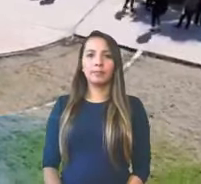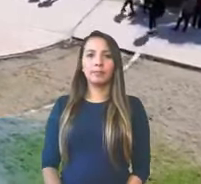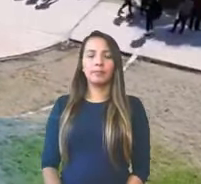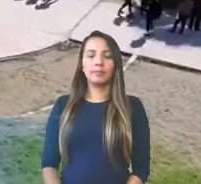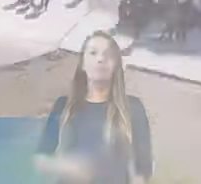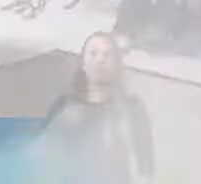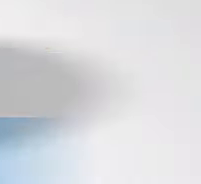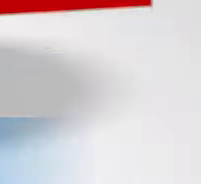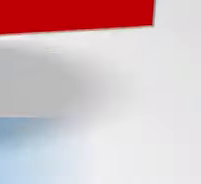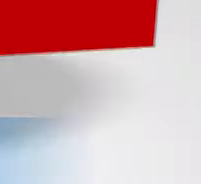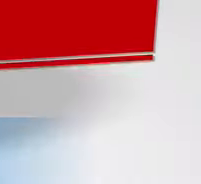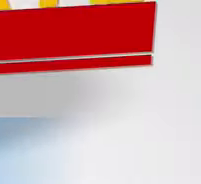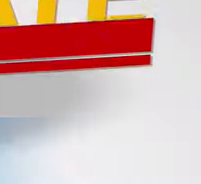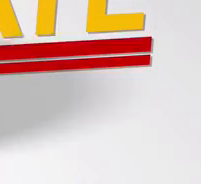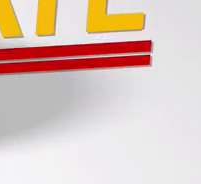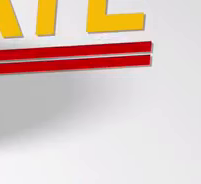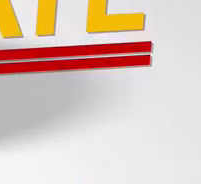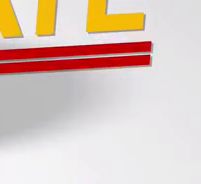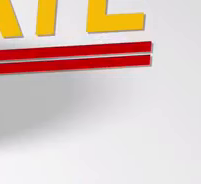Saludos,